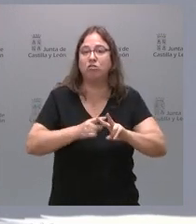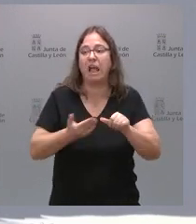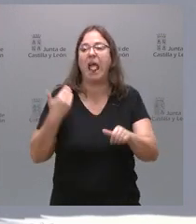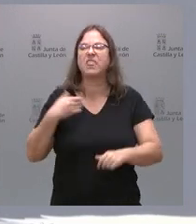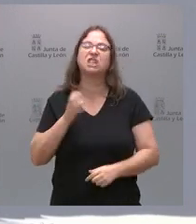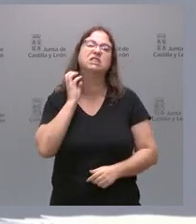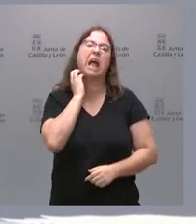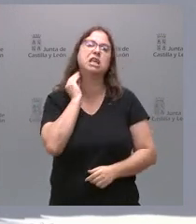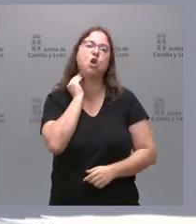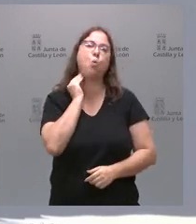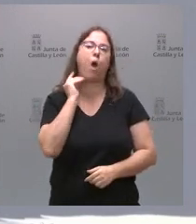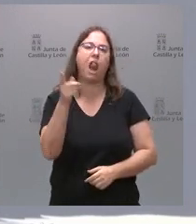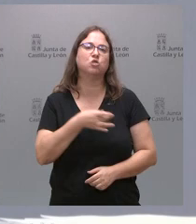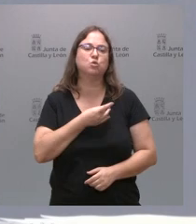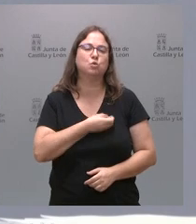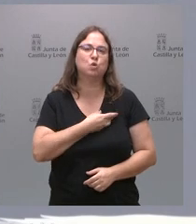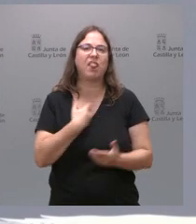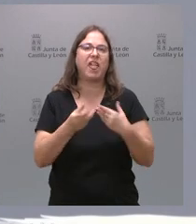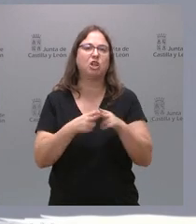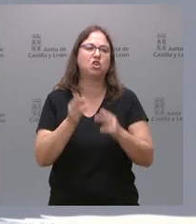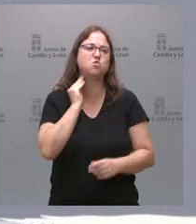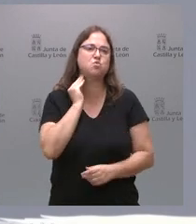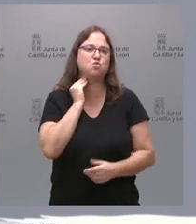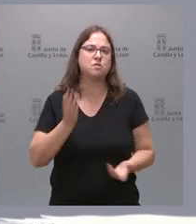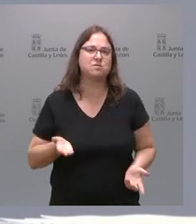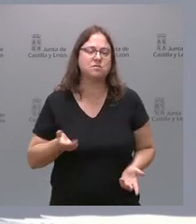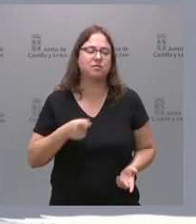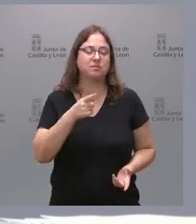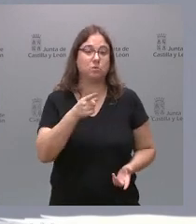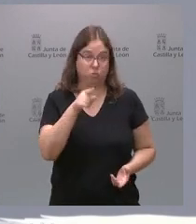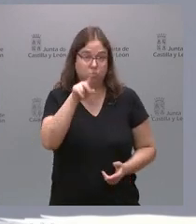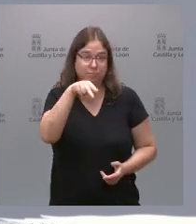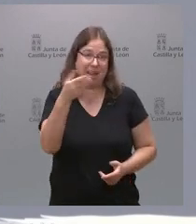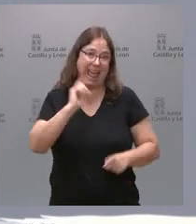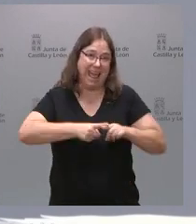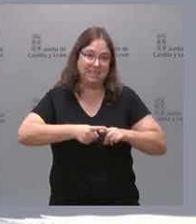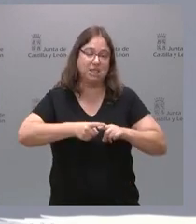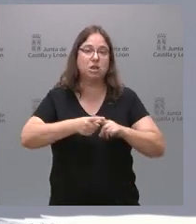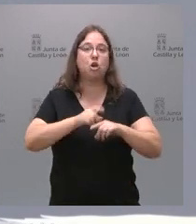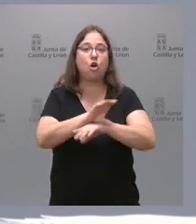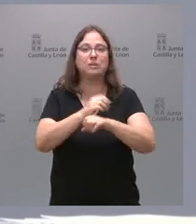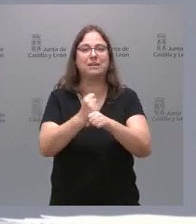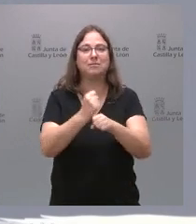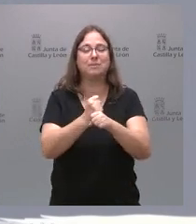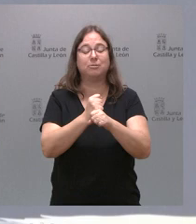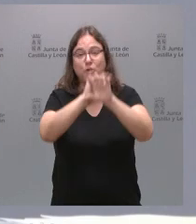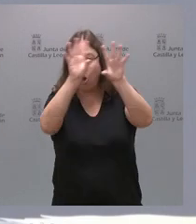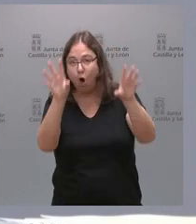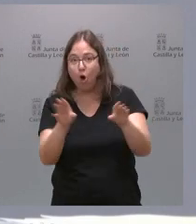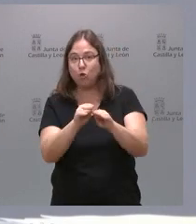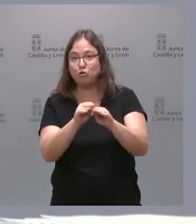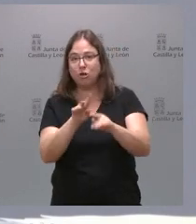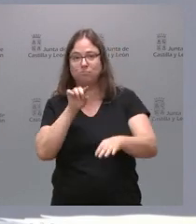sanguijuelas en el diálogo social y usted ha sido consejero de empleo pues se saca esa conclusión